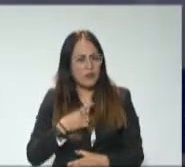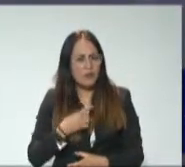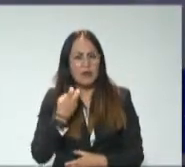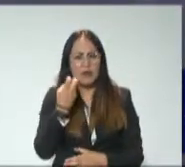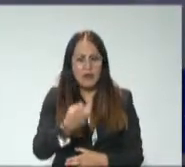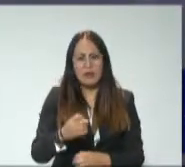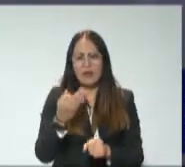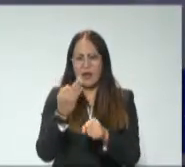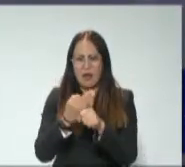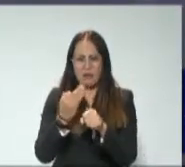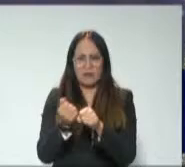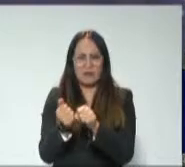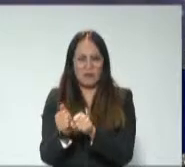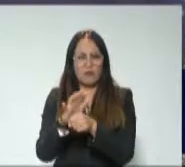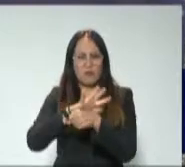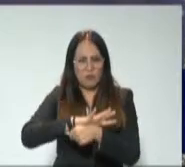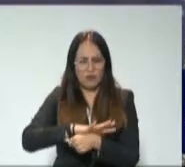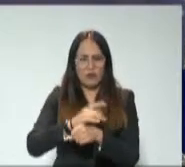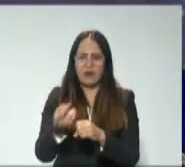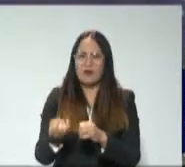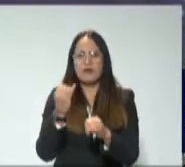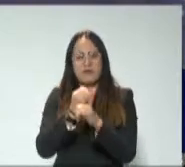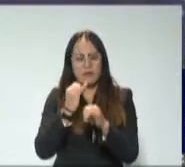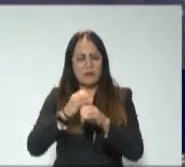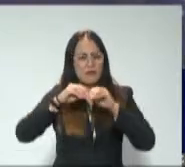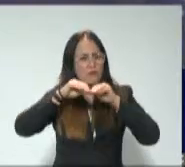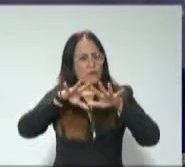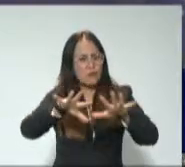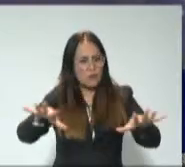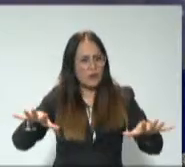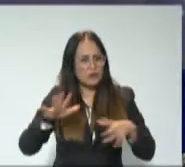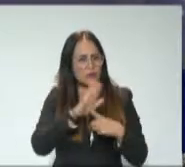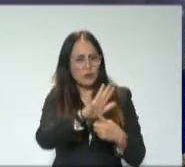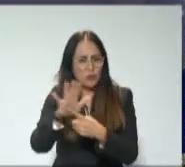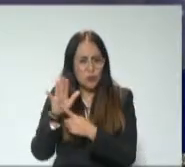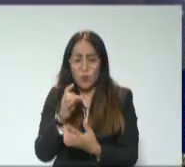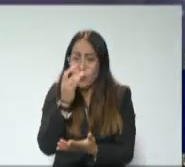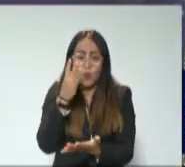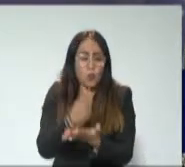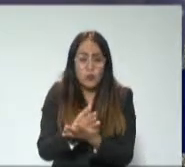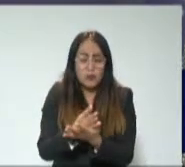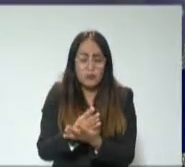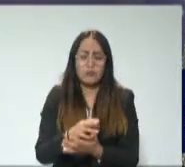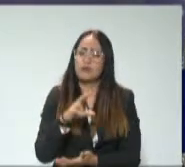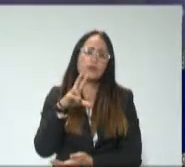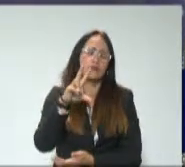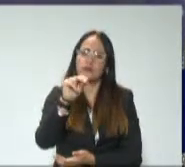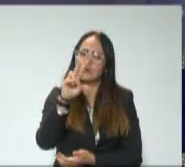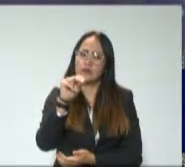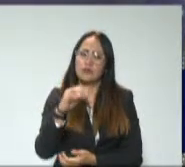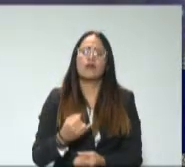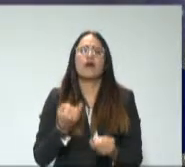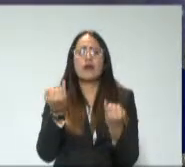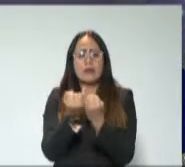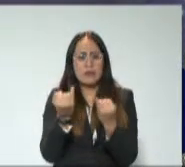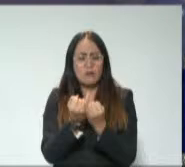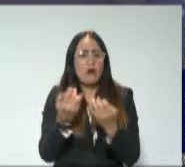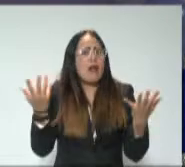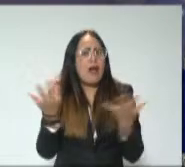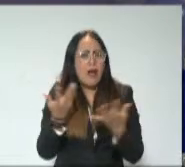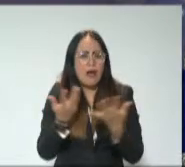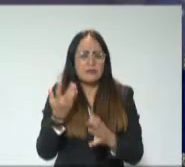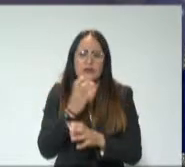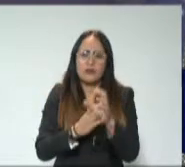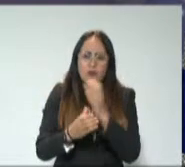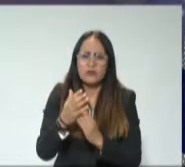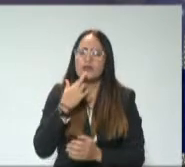para la situación que el día de hoy vivimos la pandemia covid sino como detonadores de mejores prácticas